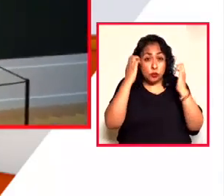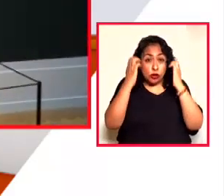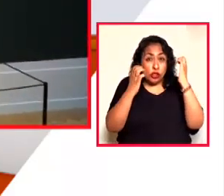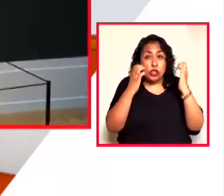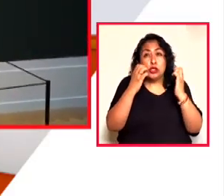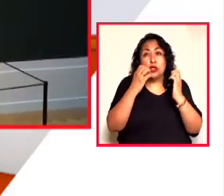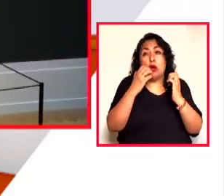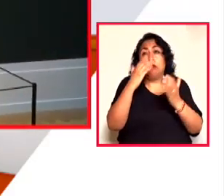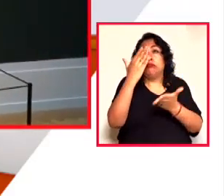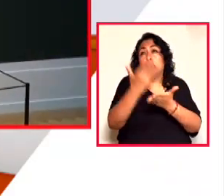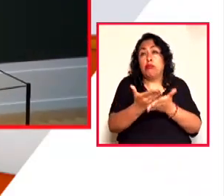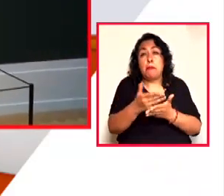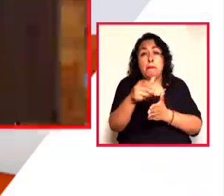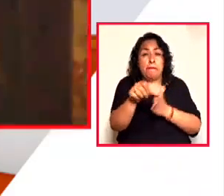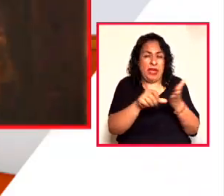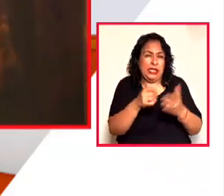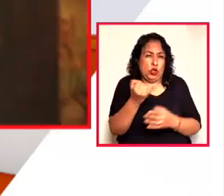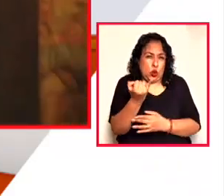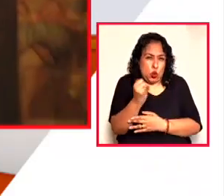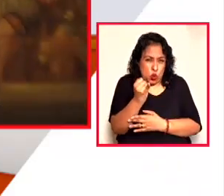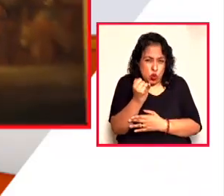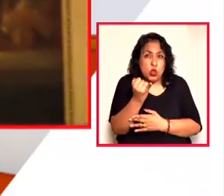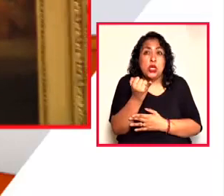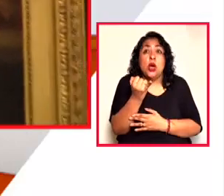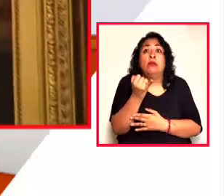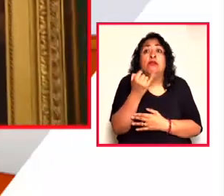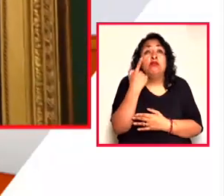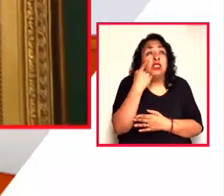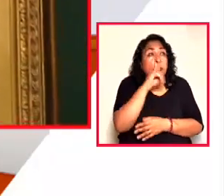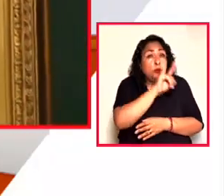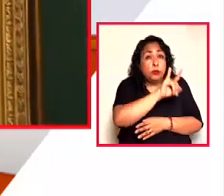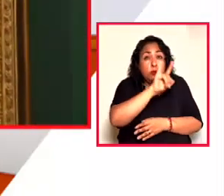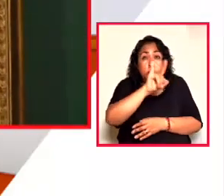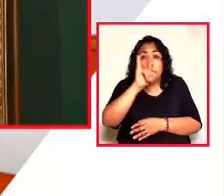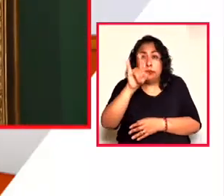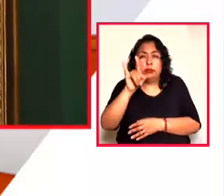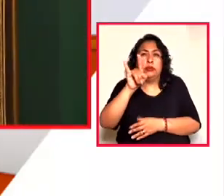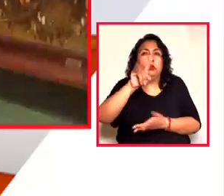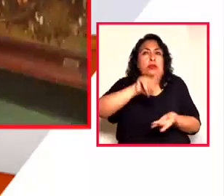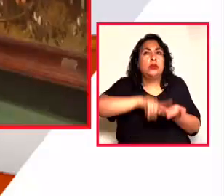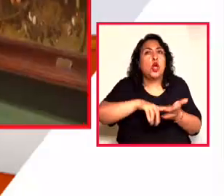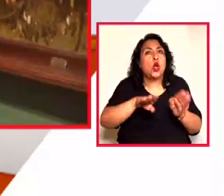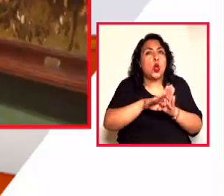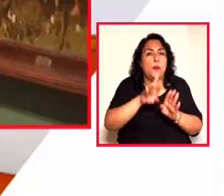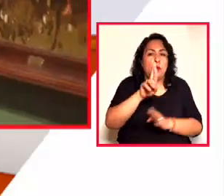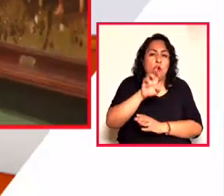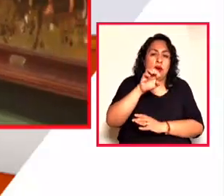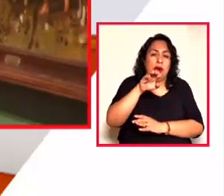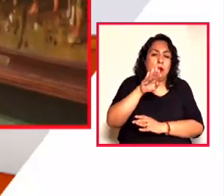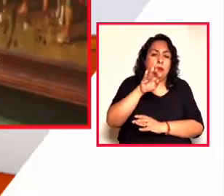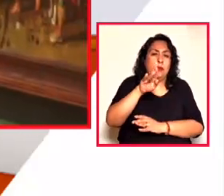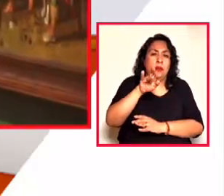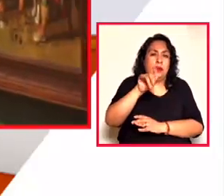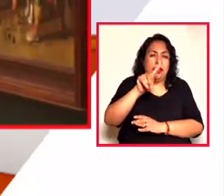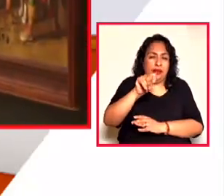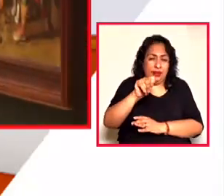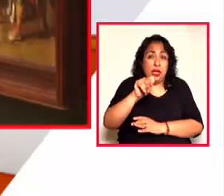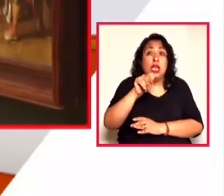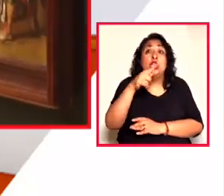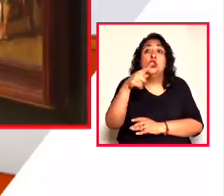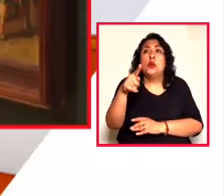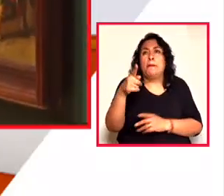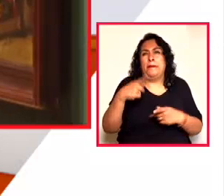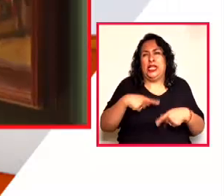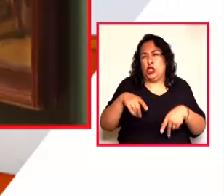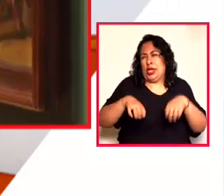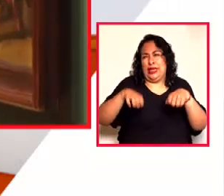hasta el mes de junio, y las obras representan simbólicamente la manera en que Rembrandt y sus contemporáneos se